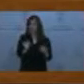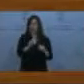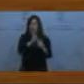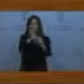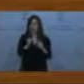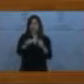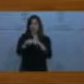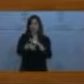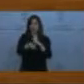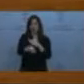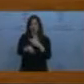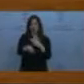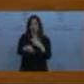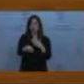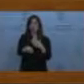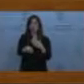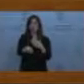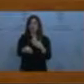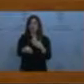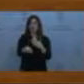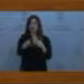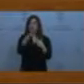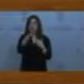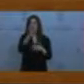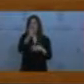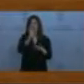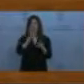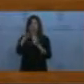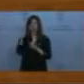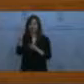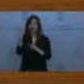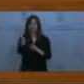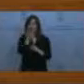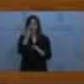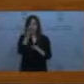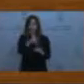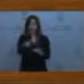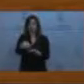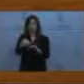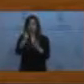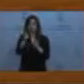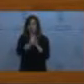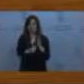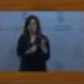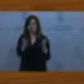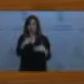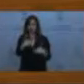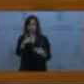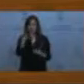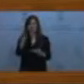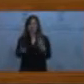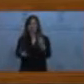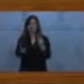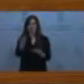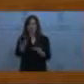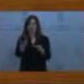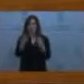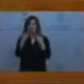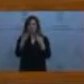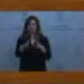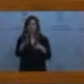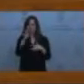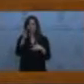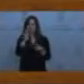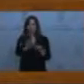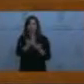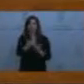gestión del criterio zonal para la elección de centro, pero es que no hay ningún dato evaluado o evaluable objetivamente que demuestre que